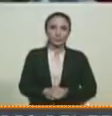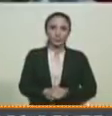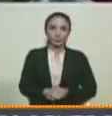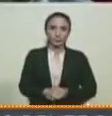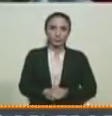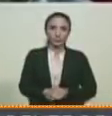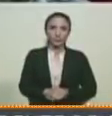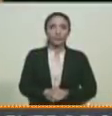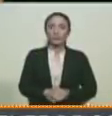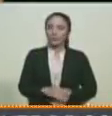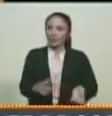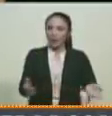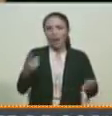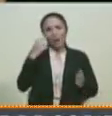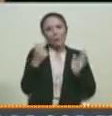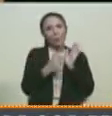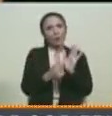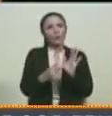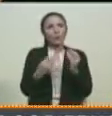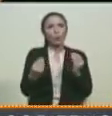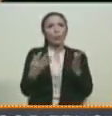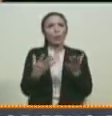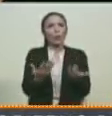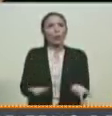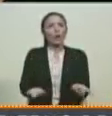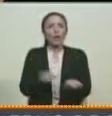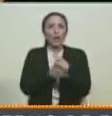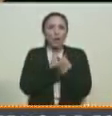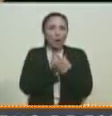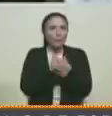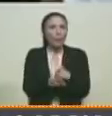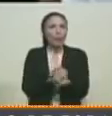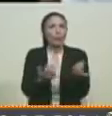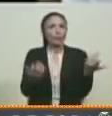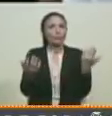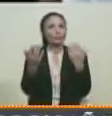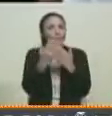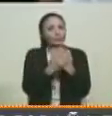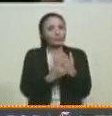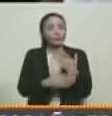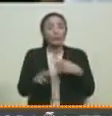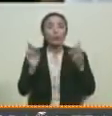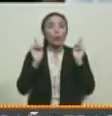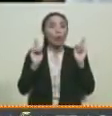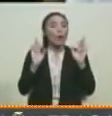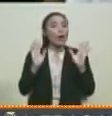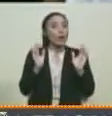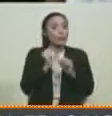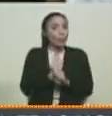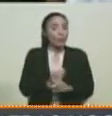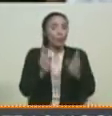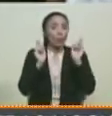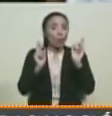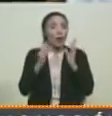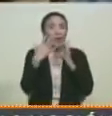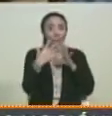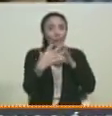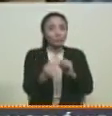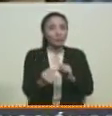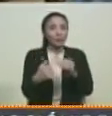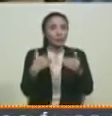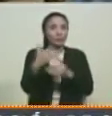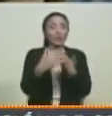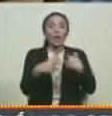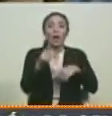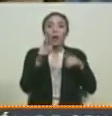Es un acto de generosidad, de benevolencia. Espero que se entienda como tal, porque hay